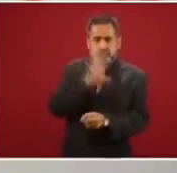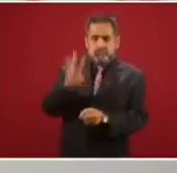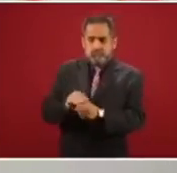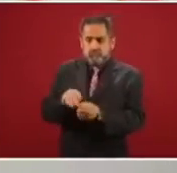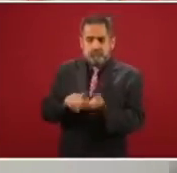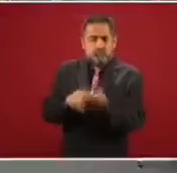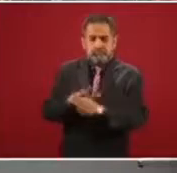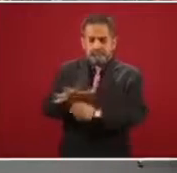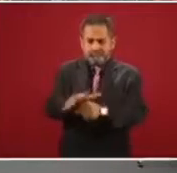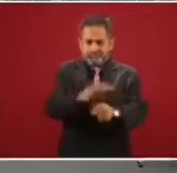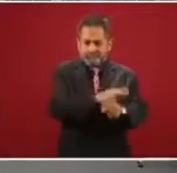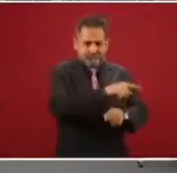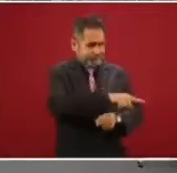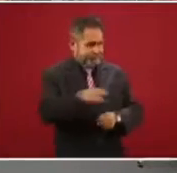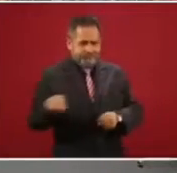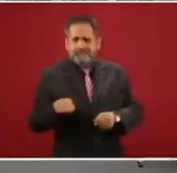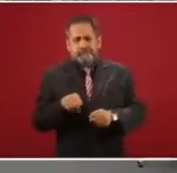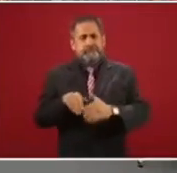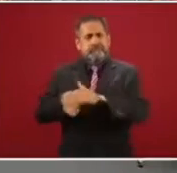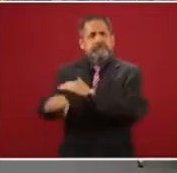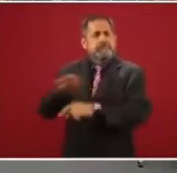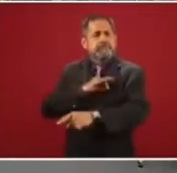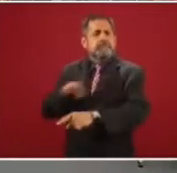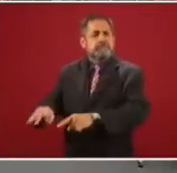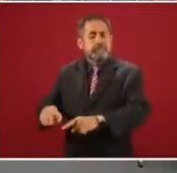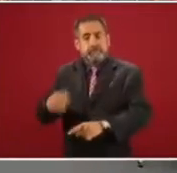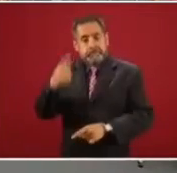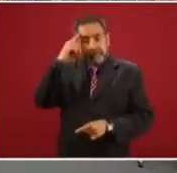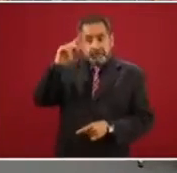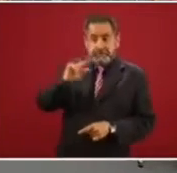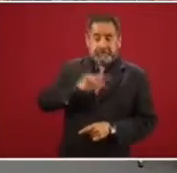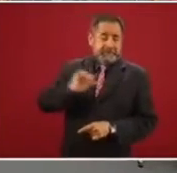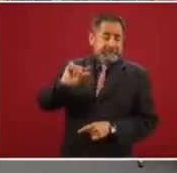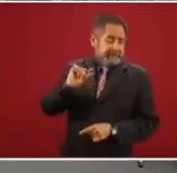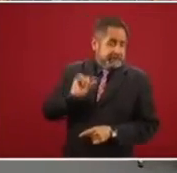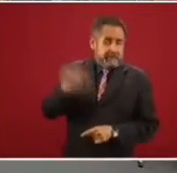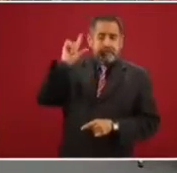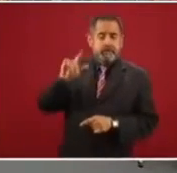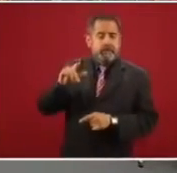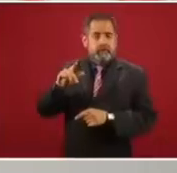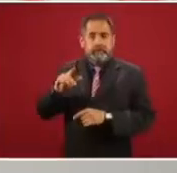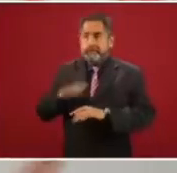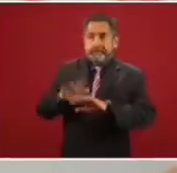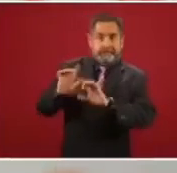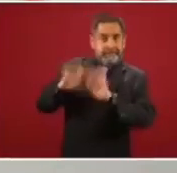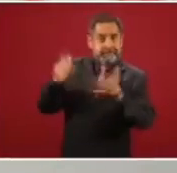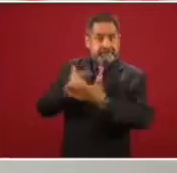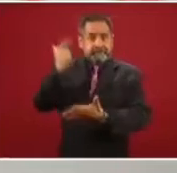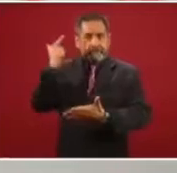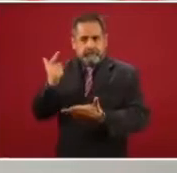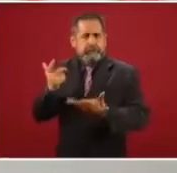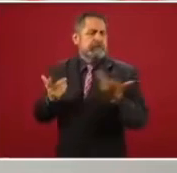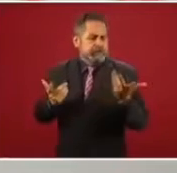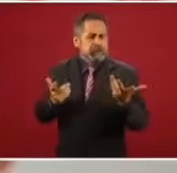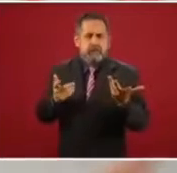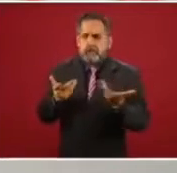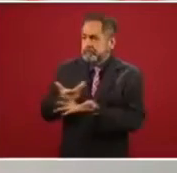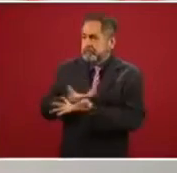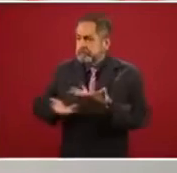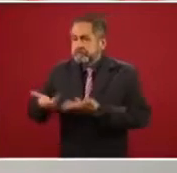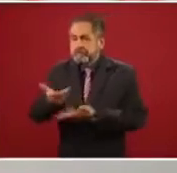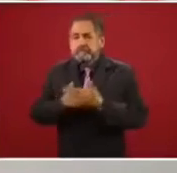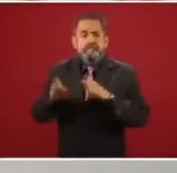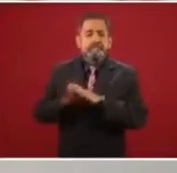padecimientos para los asuntos de alta especialidad y demás pues el tema es como intercambiamos servicios como